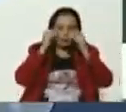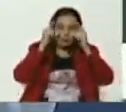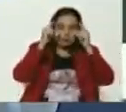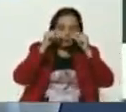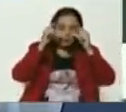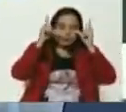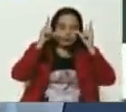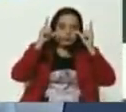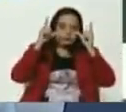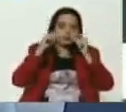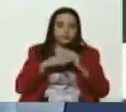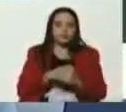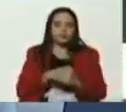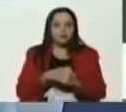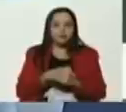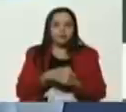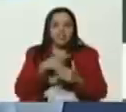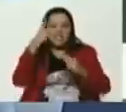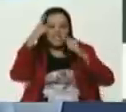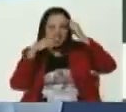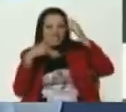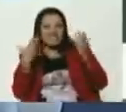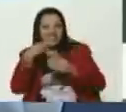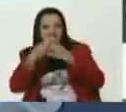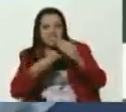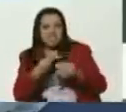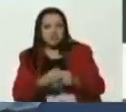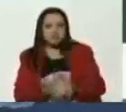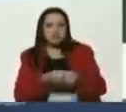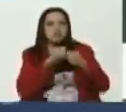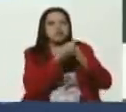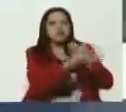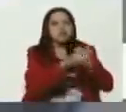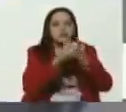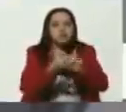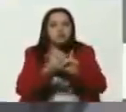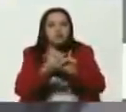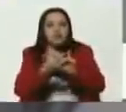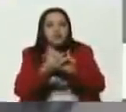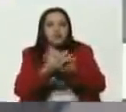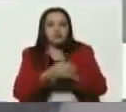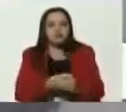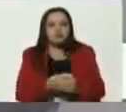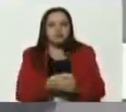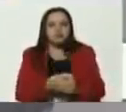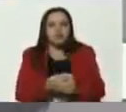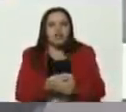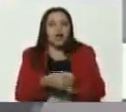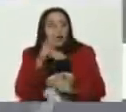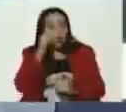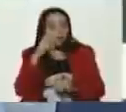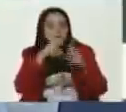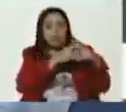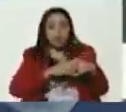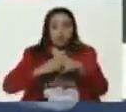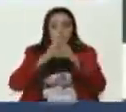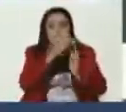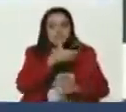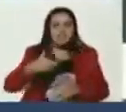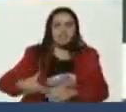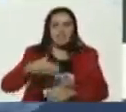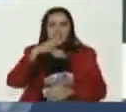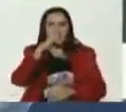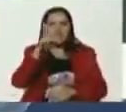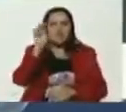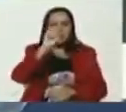leyéndole la cartilla al jefe del imperio para esa época, George Bush. Estaba la señora Condoleezza, estaba aquel señor Tillerson, me